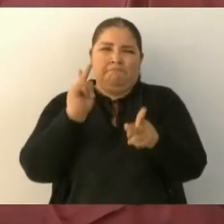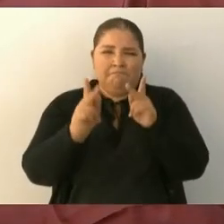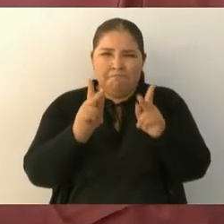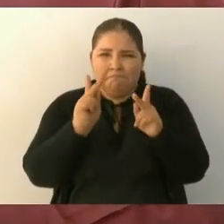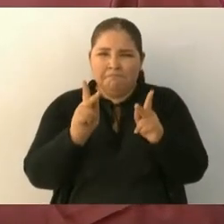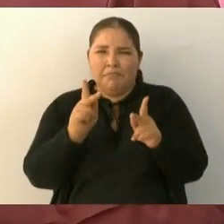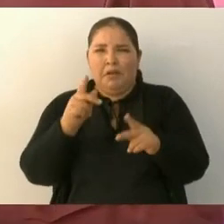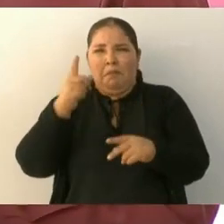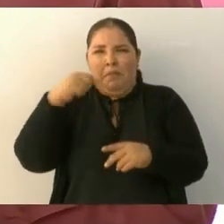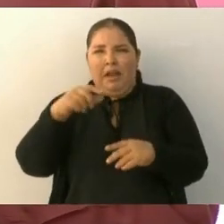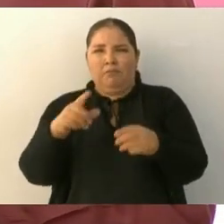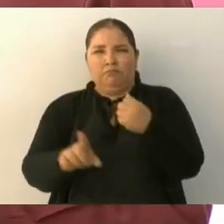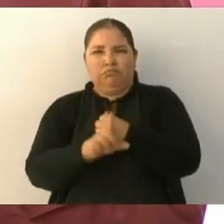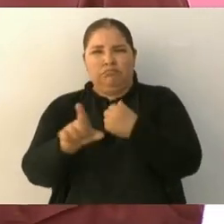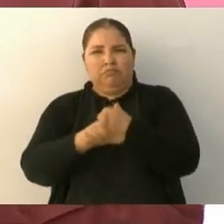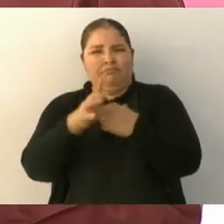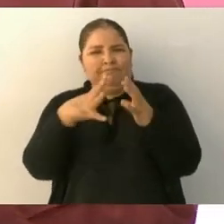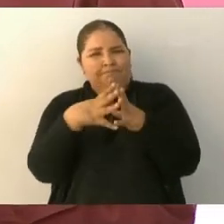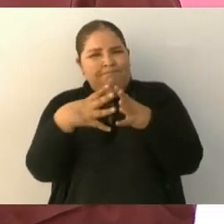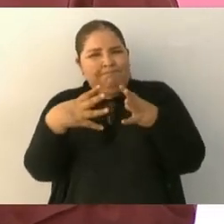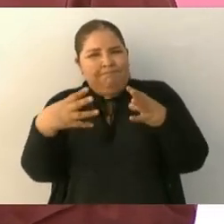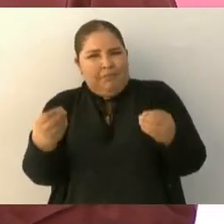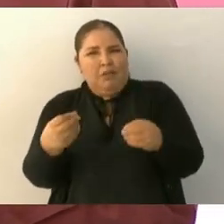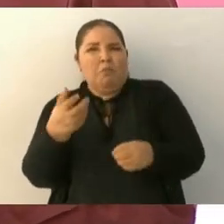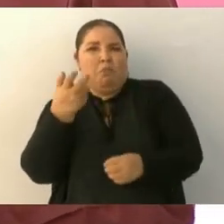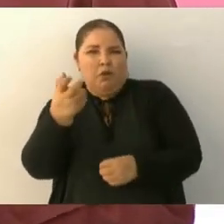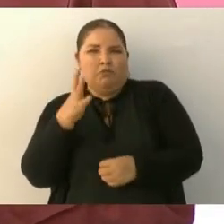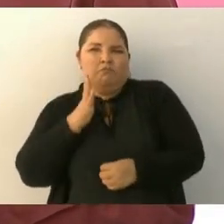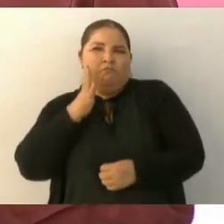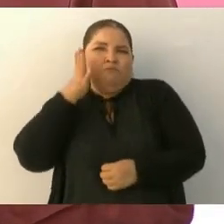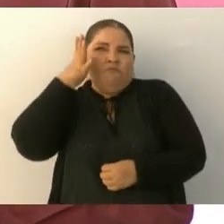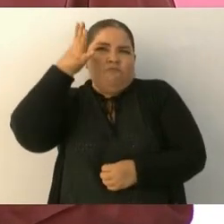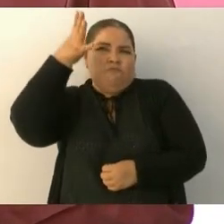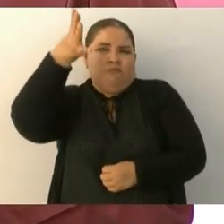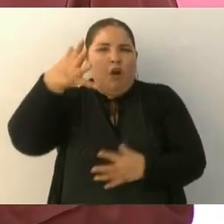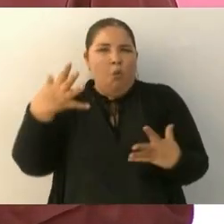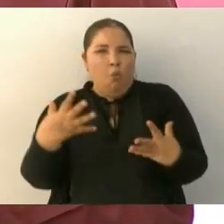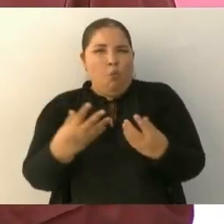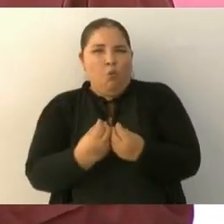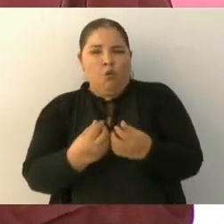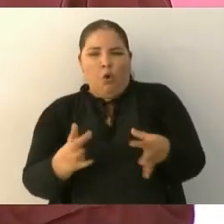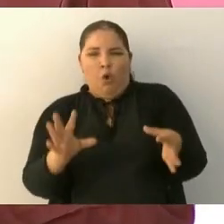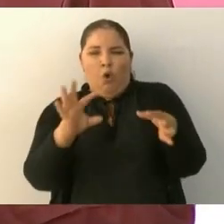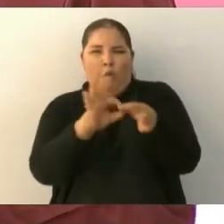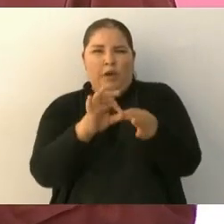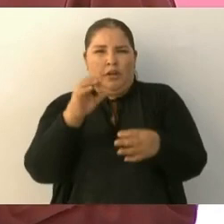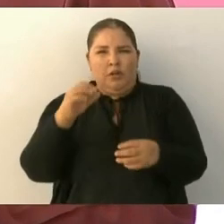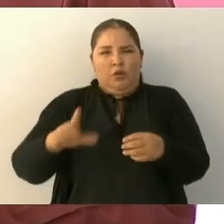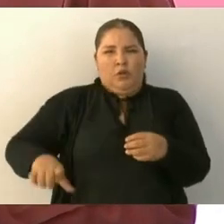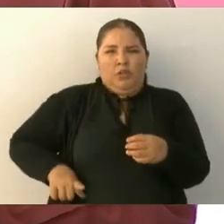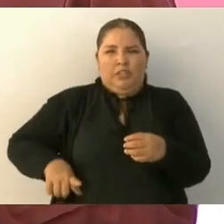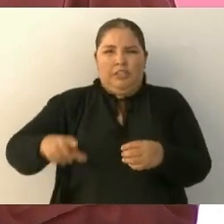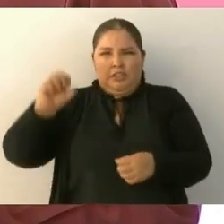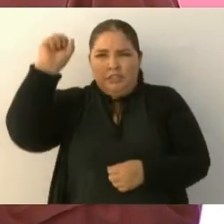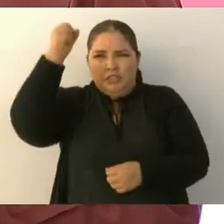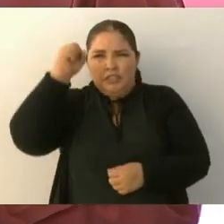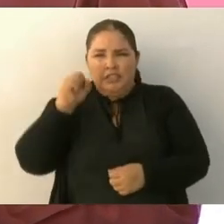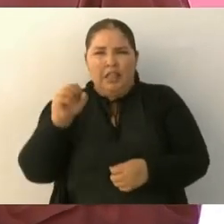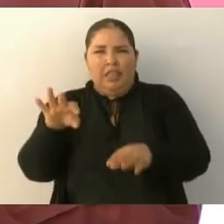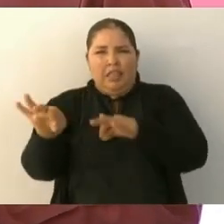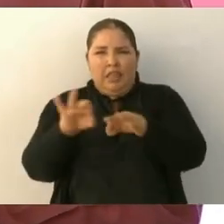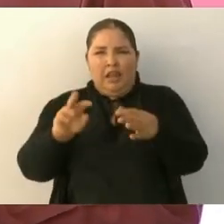resolver los conflictos. Con esa visión y de la mano del gobierno de Sinaloa, retomamos el proyecto escuchando